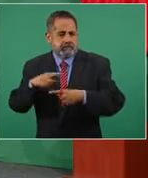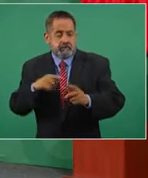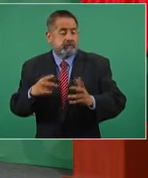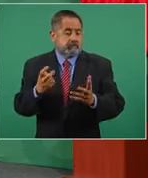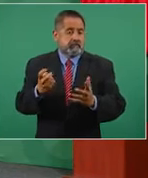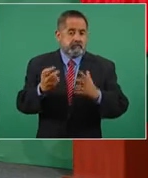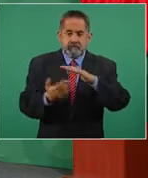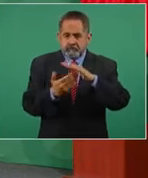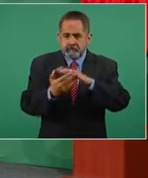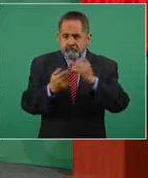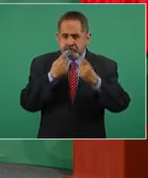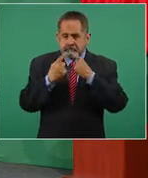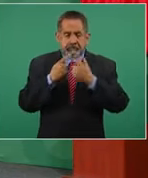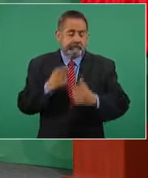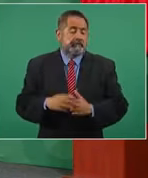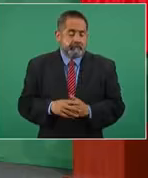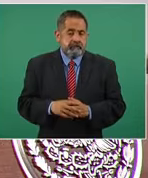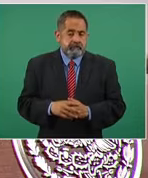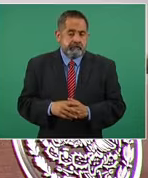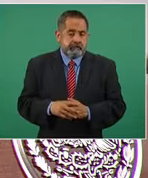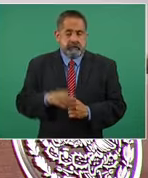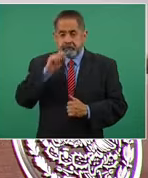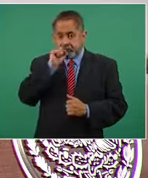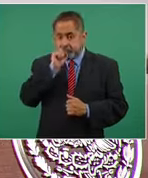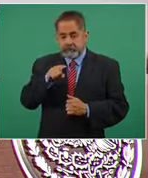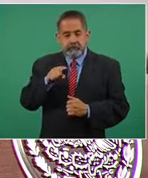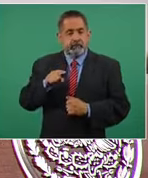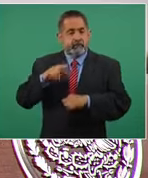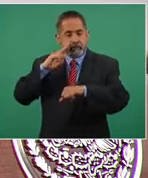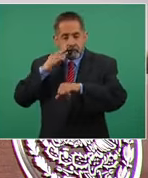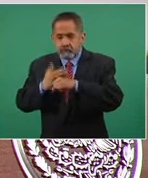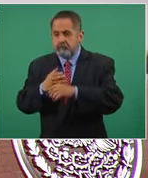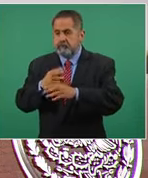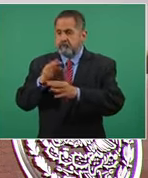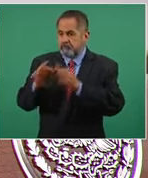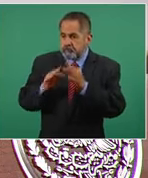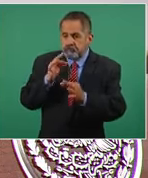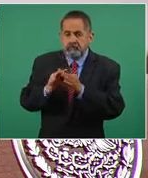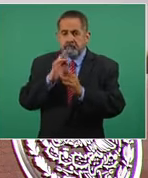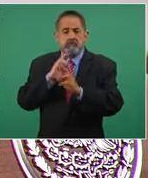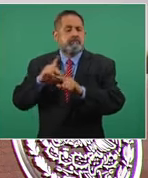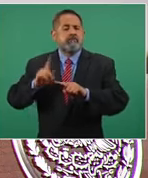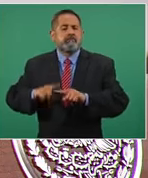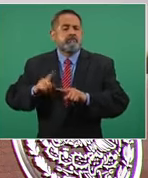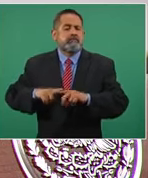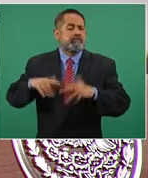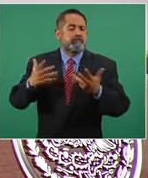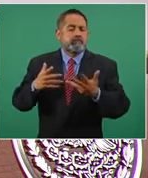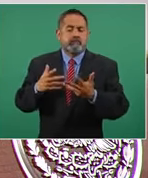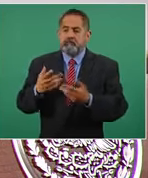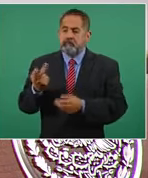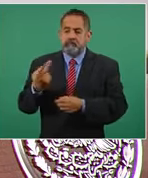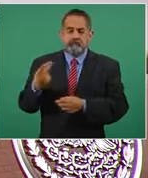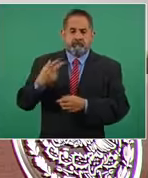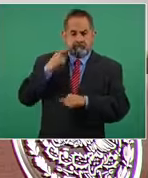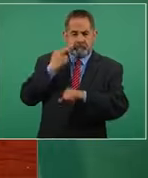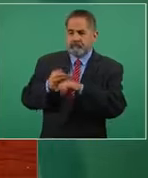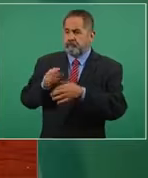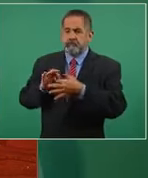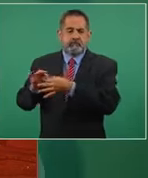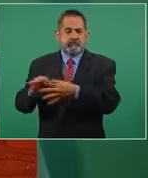decir también que la responsabilidad, los resultados, es una responsabilidad compartida para